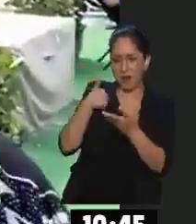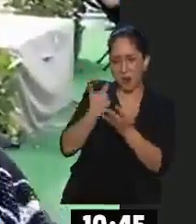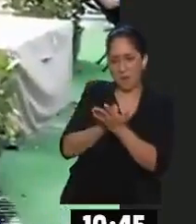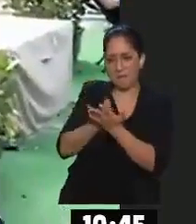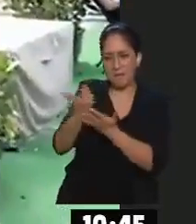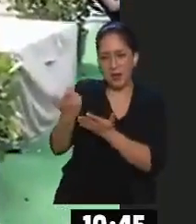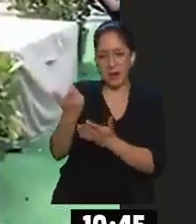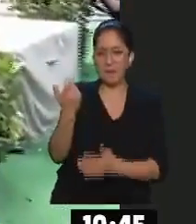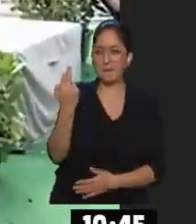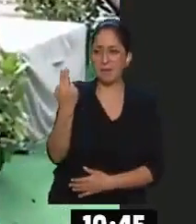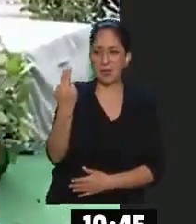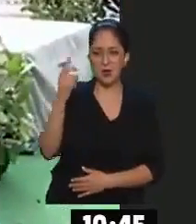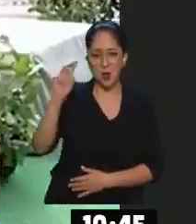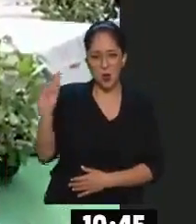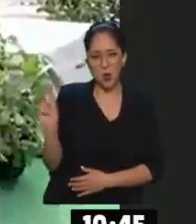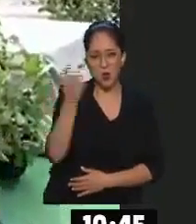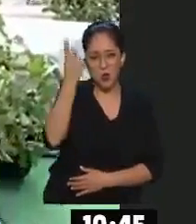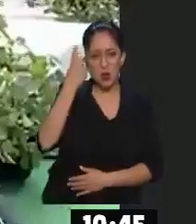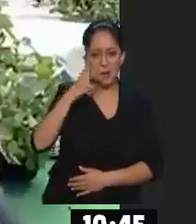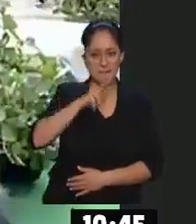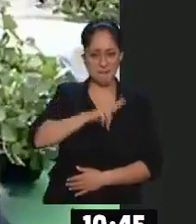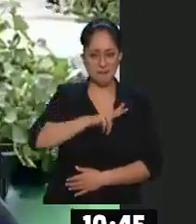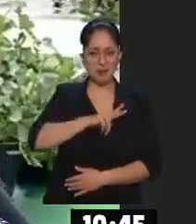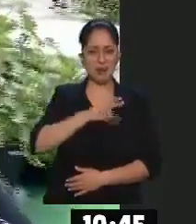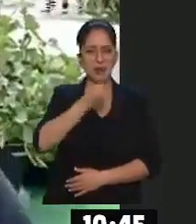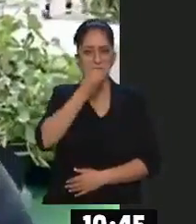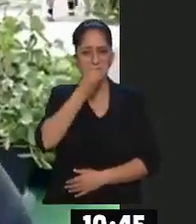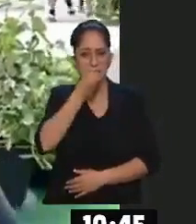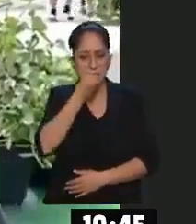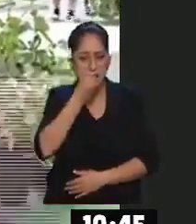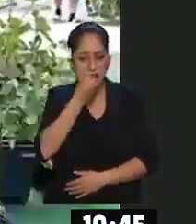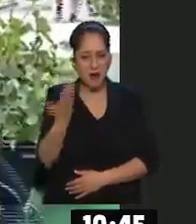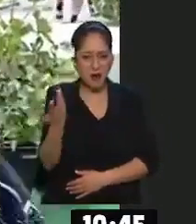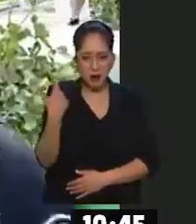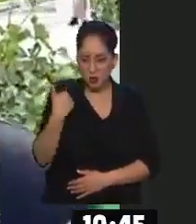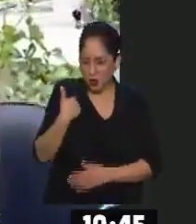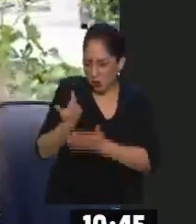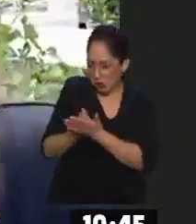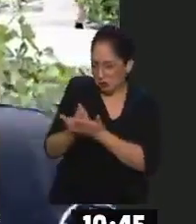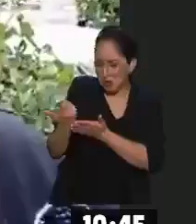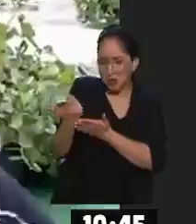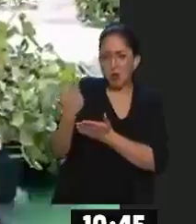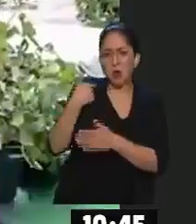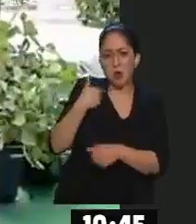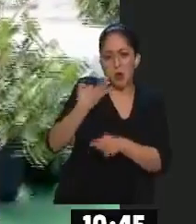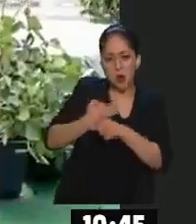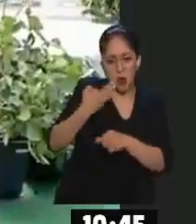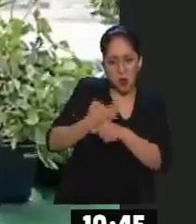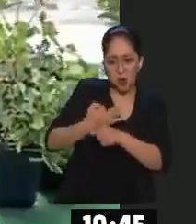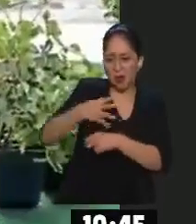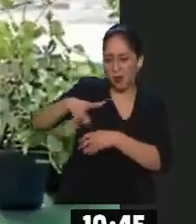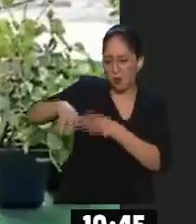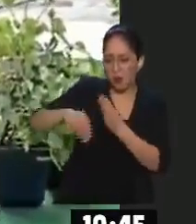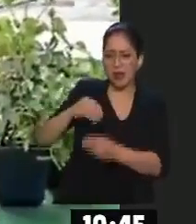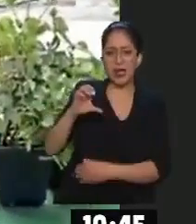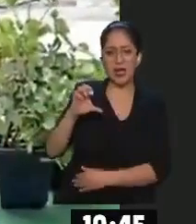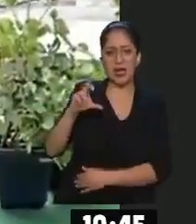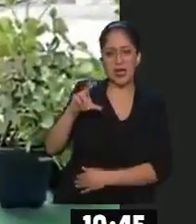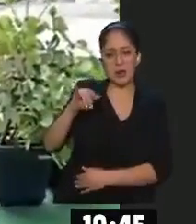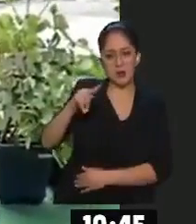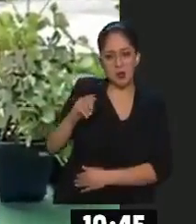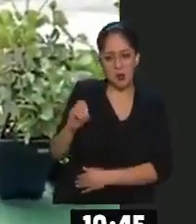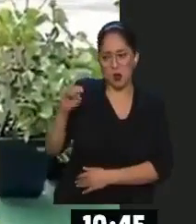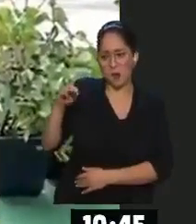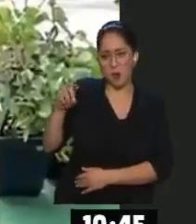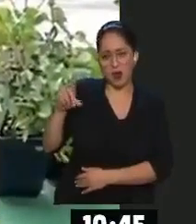pagué $25 de mi desayuno, y bueno, pagué con un pedacito de Ethereum. Así que voy a desayunar con criptomonedas hoy, ¿no? Válgame